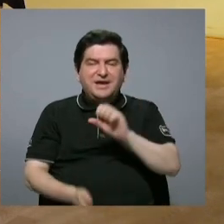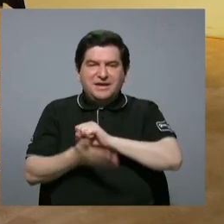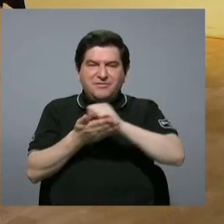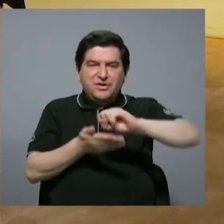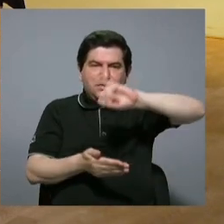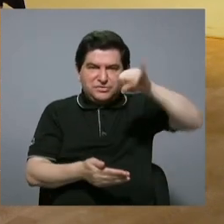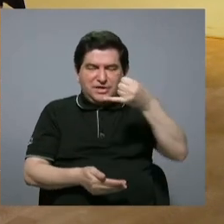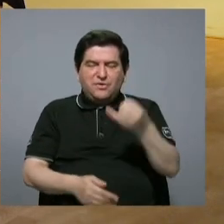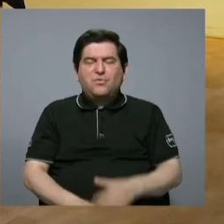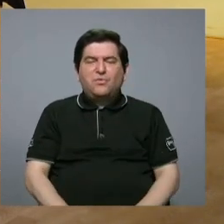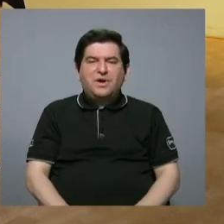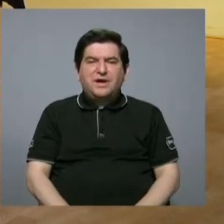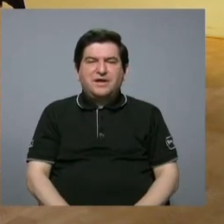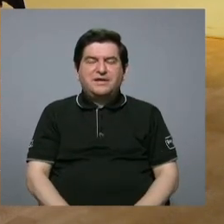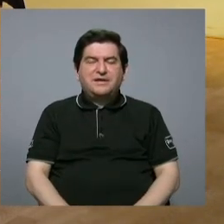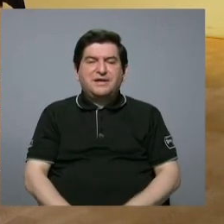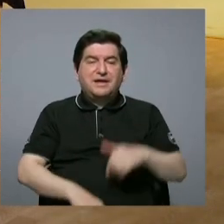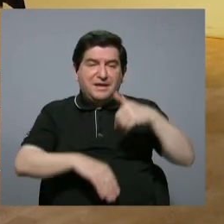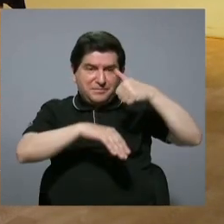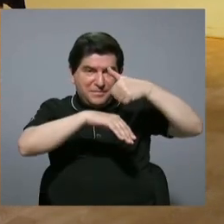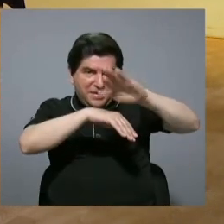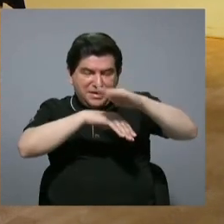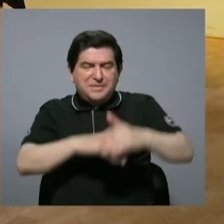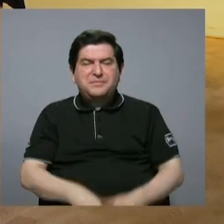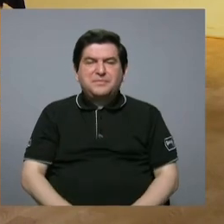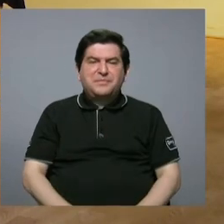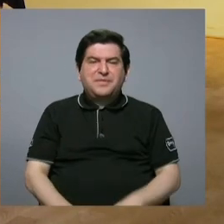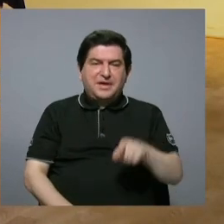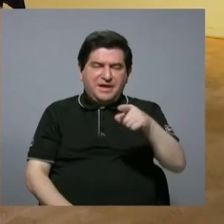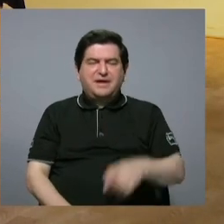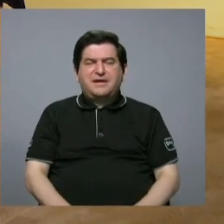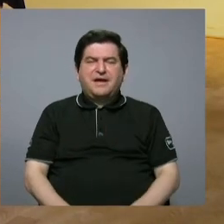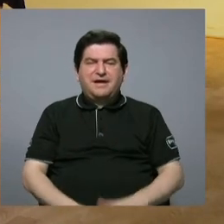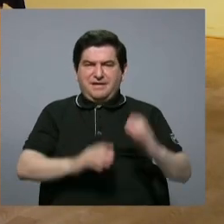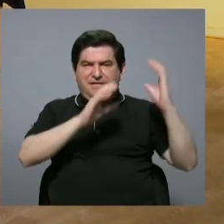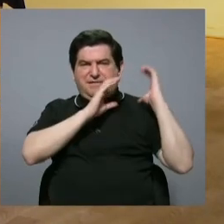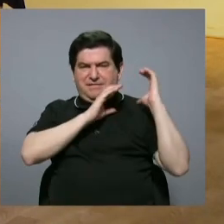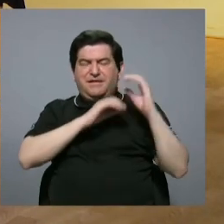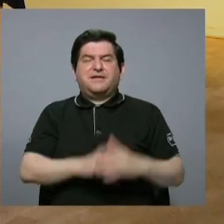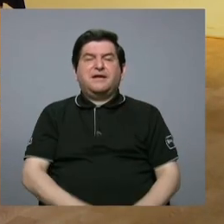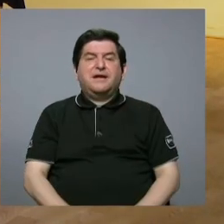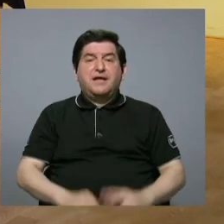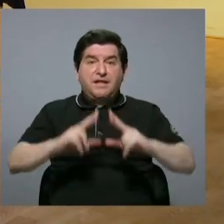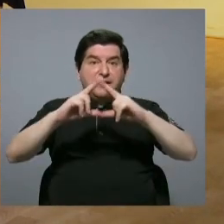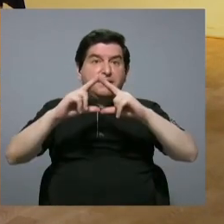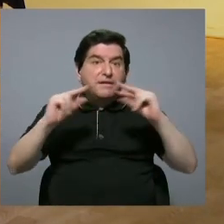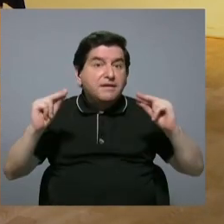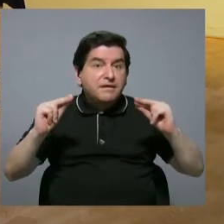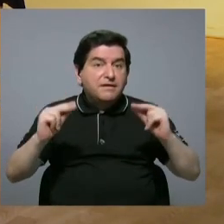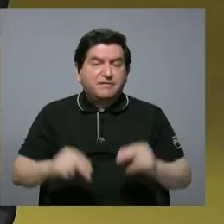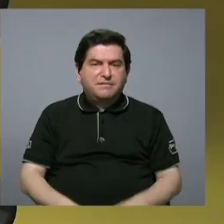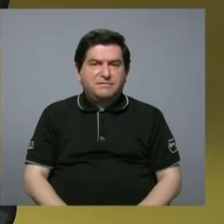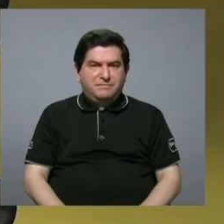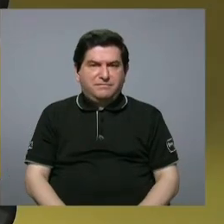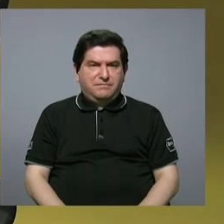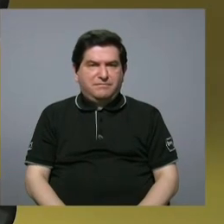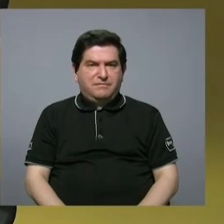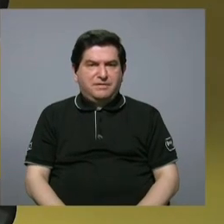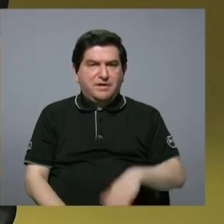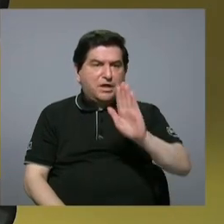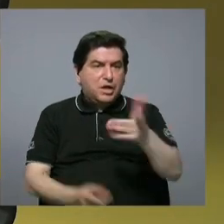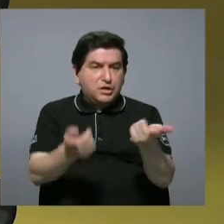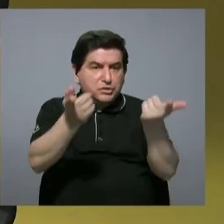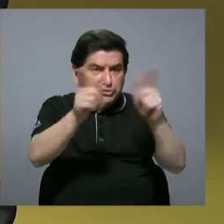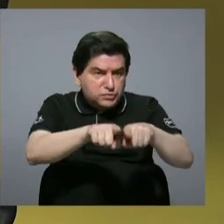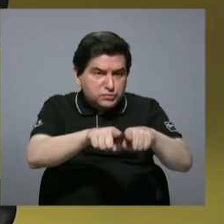embarcar la mercadería. Esa es una preocupación de Costa Rica. Nicaragua, por su parte, al